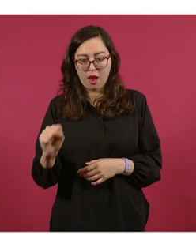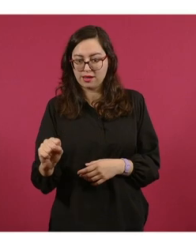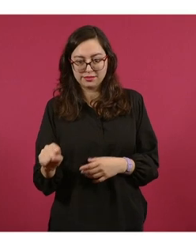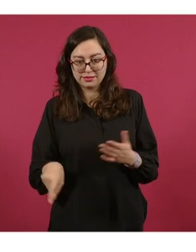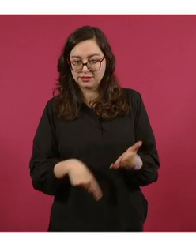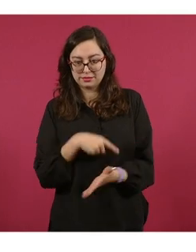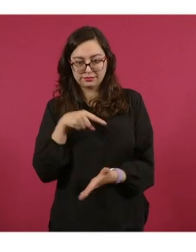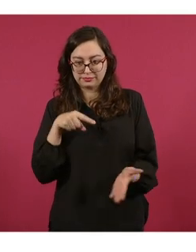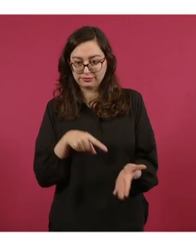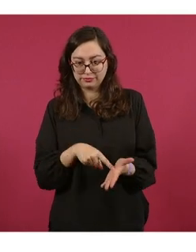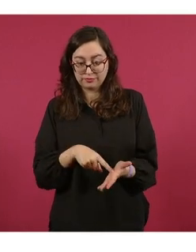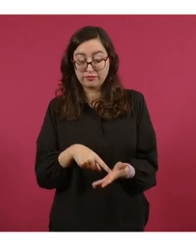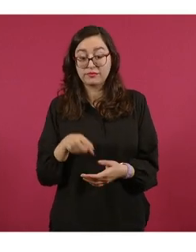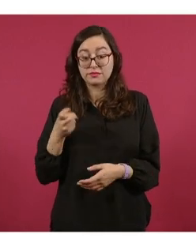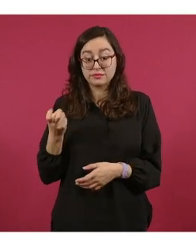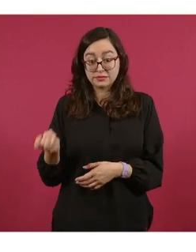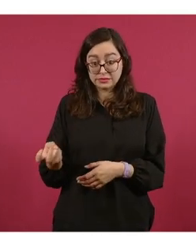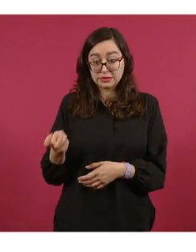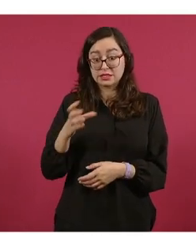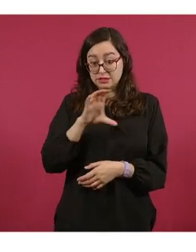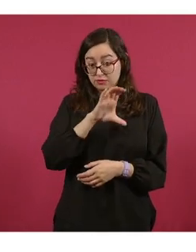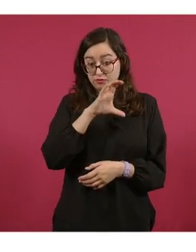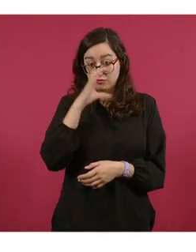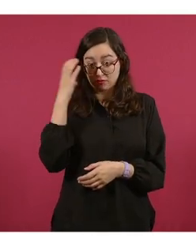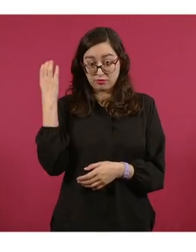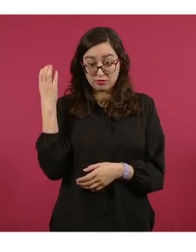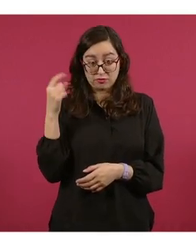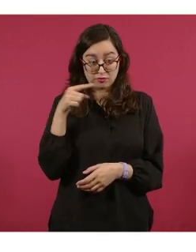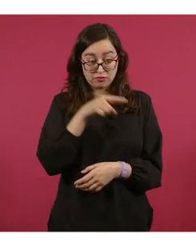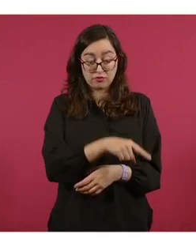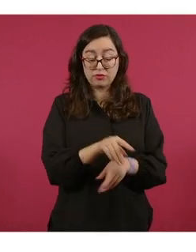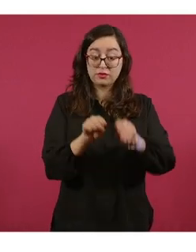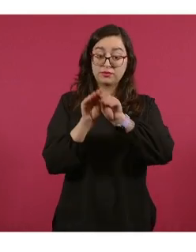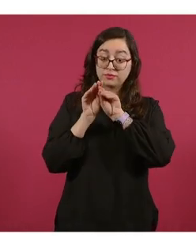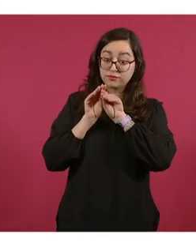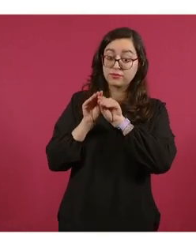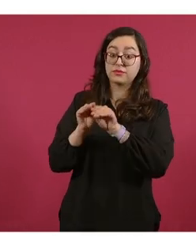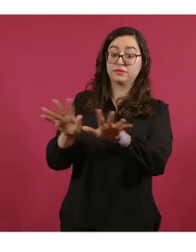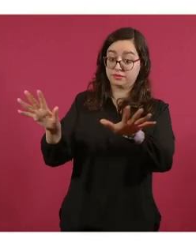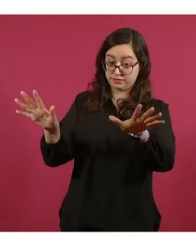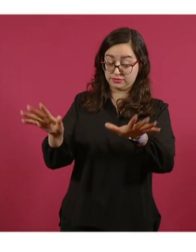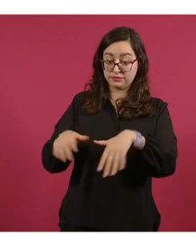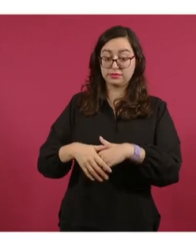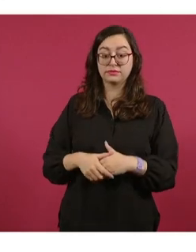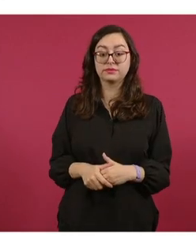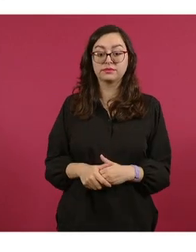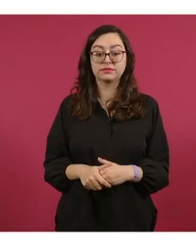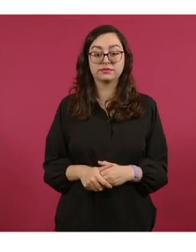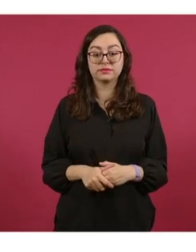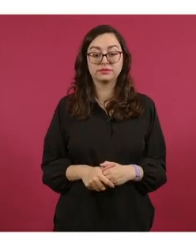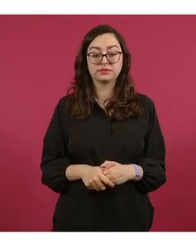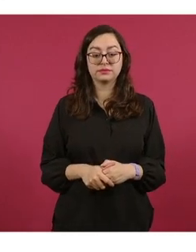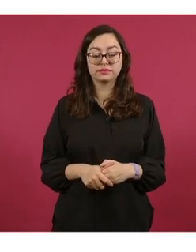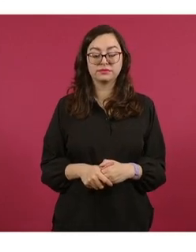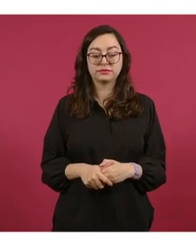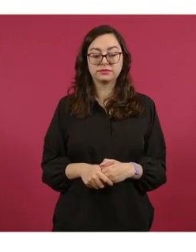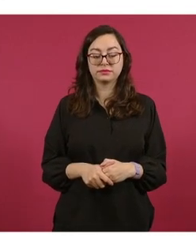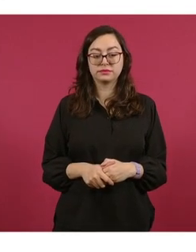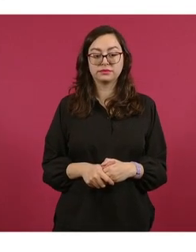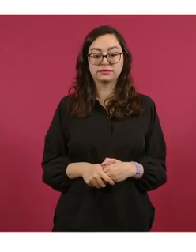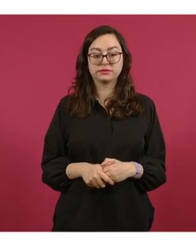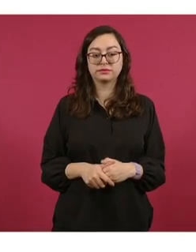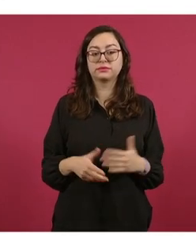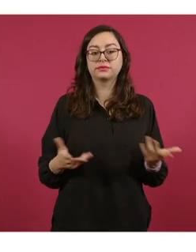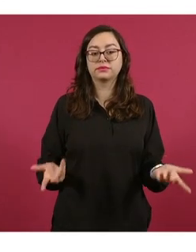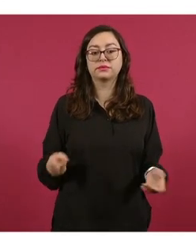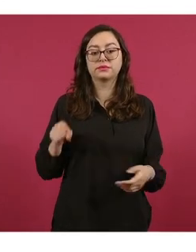que, esta es la foto, perdón, que publica el diario Reforma. Esta nota es del